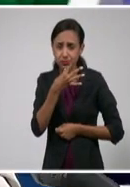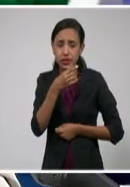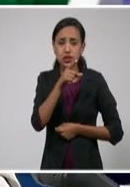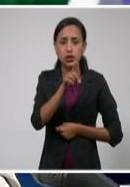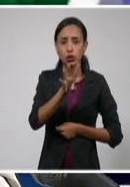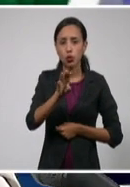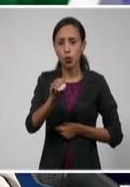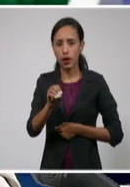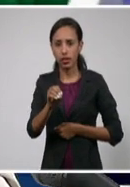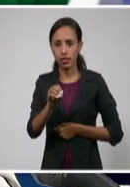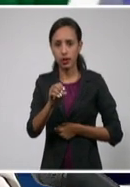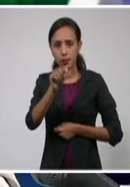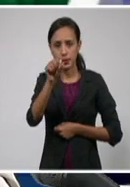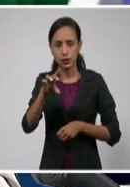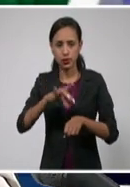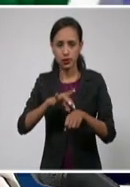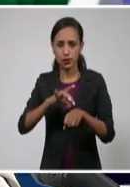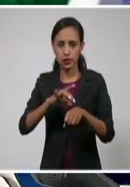ya se acumulan